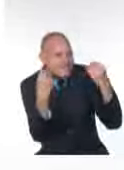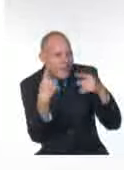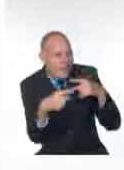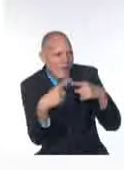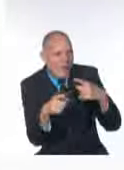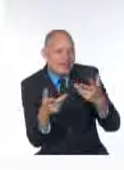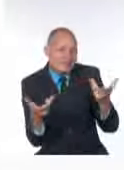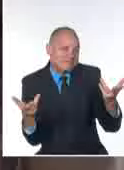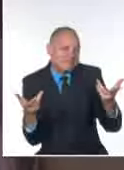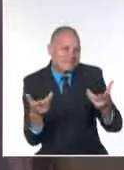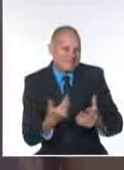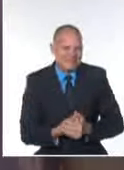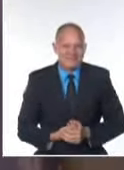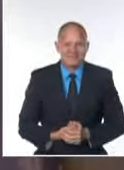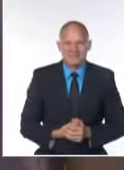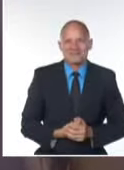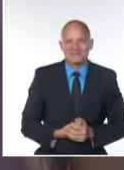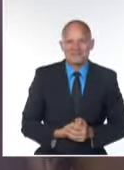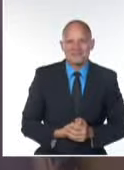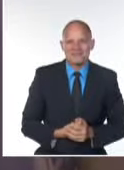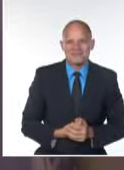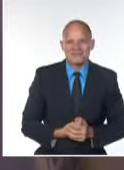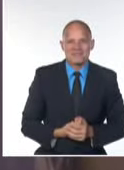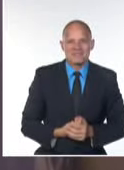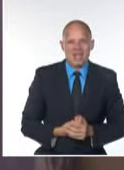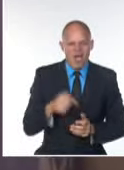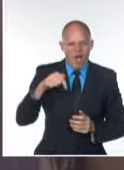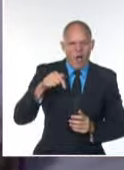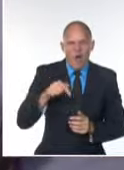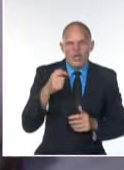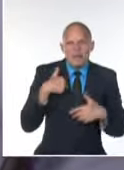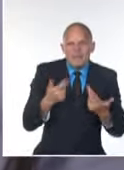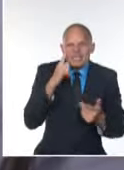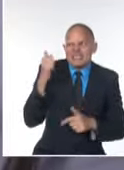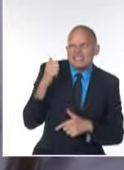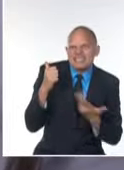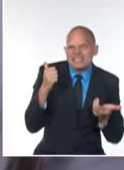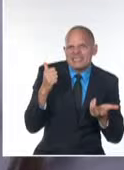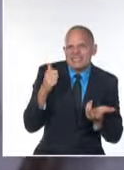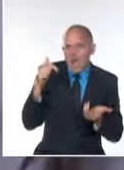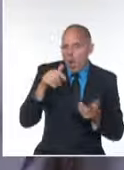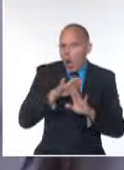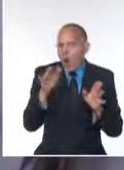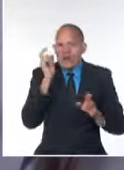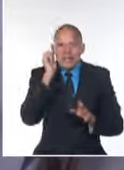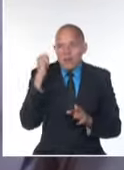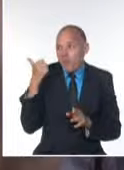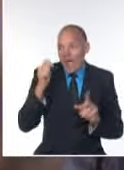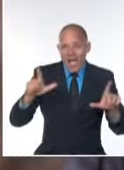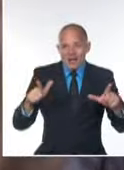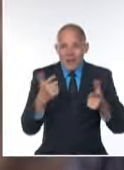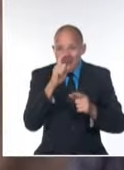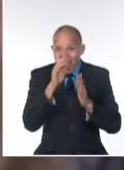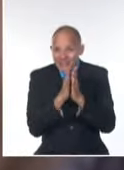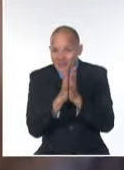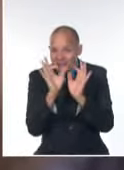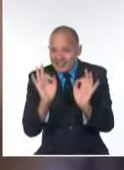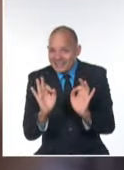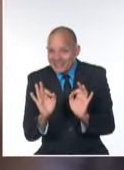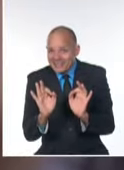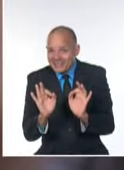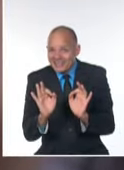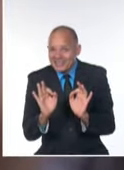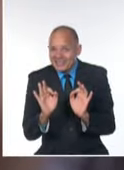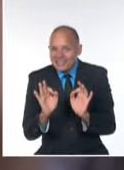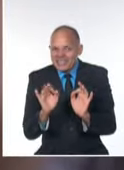cubanos. ¿Qué pasará finalmente con Orestes? ¿Celebrará Sofía su cumpleaños con sus padres y Natalia?